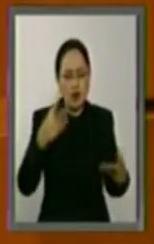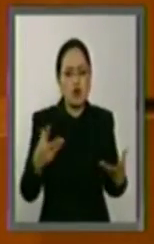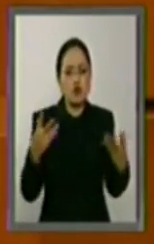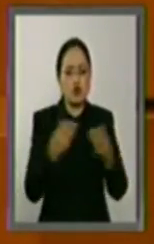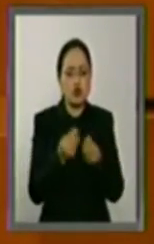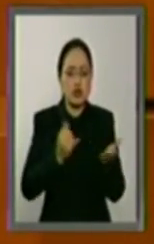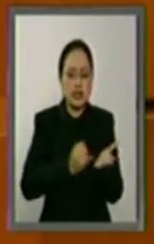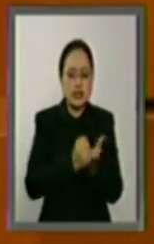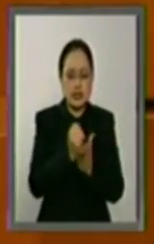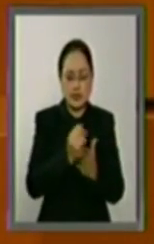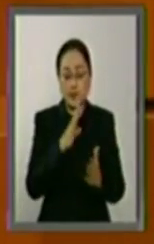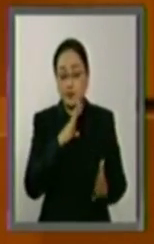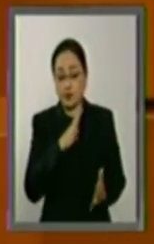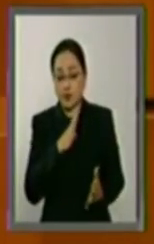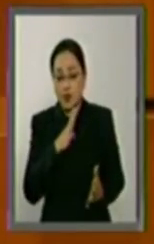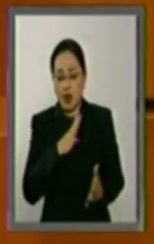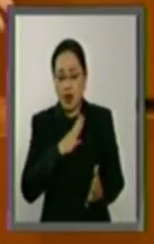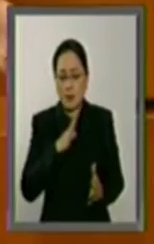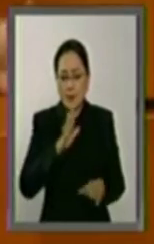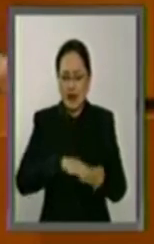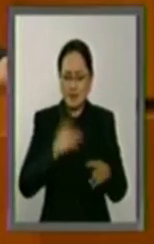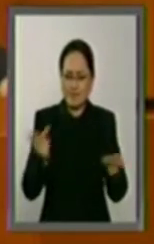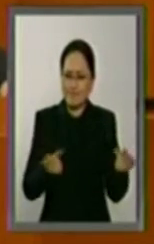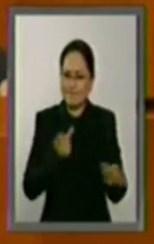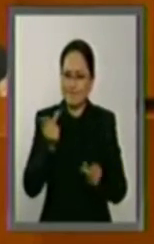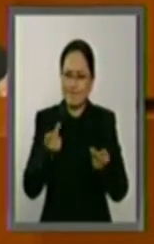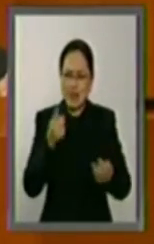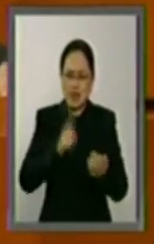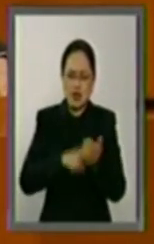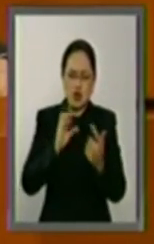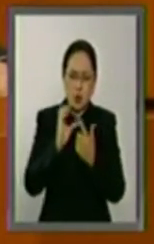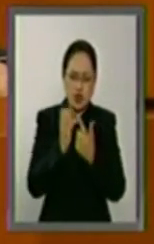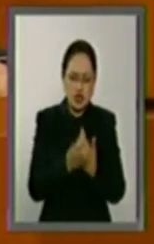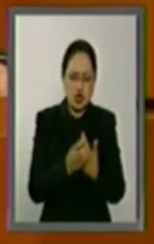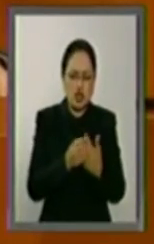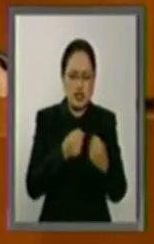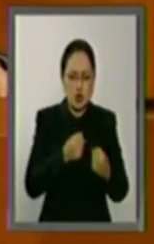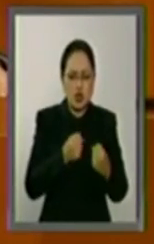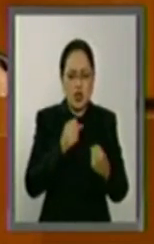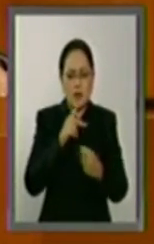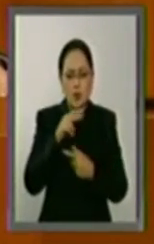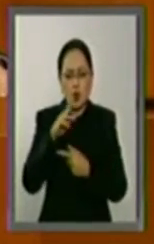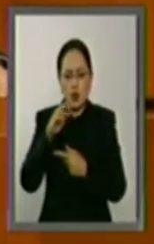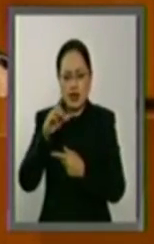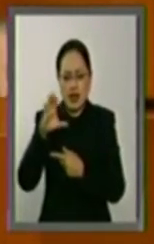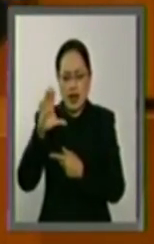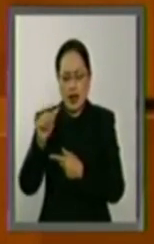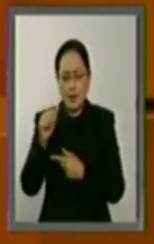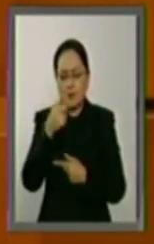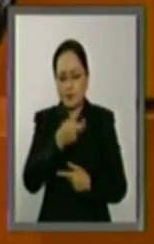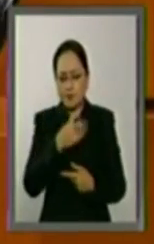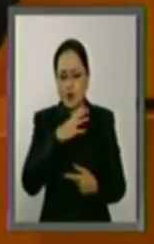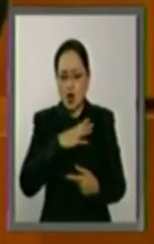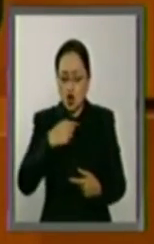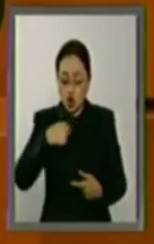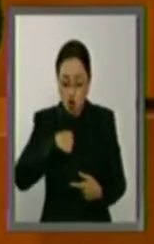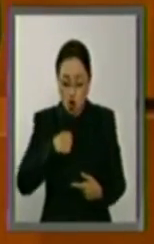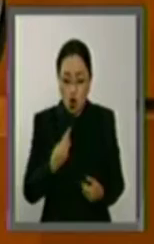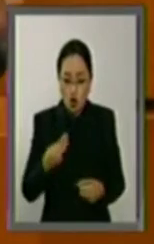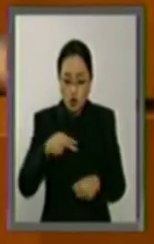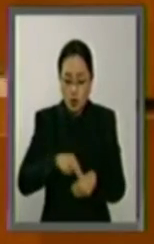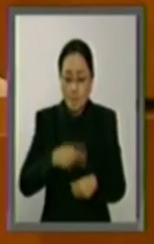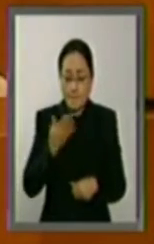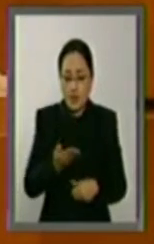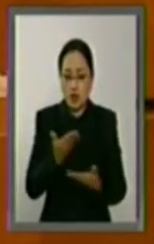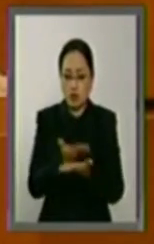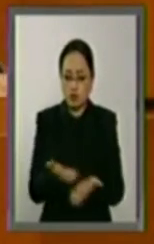un amplio consenso dentro de la Comisión de Seguridad Pública y yo hoy vengo a pedirle al